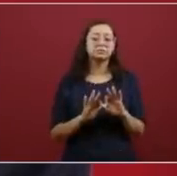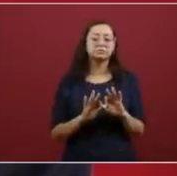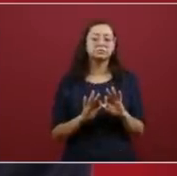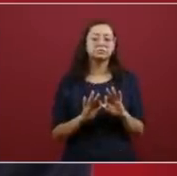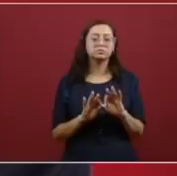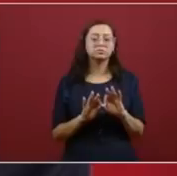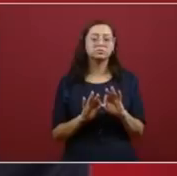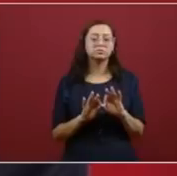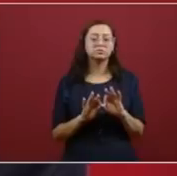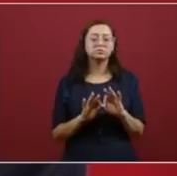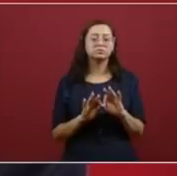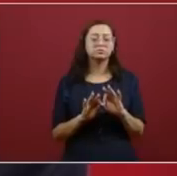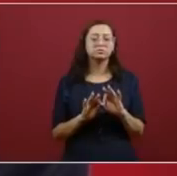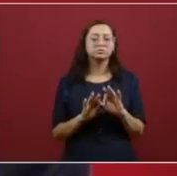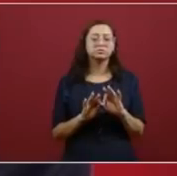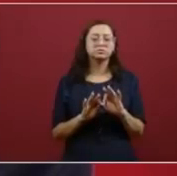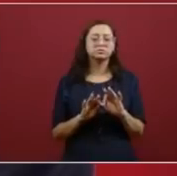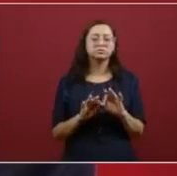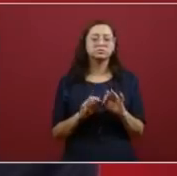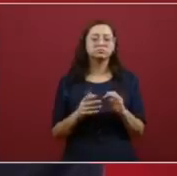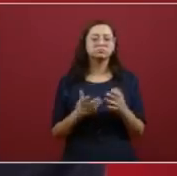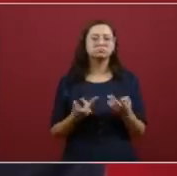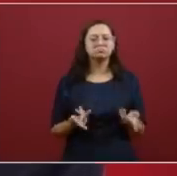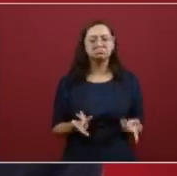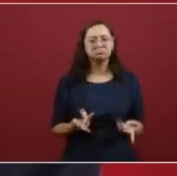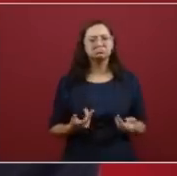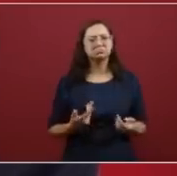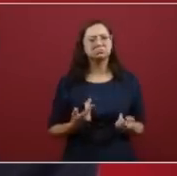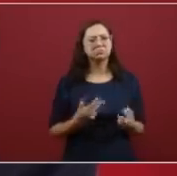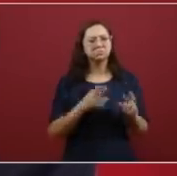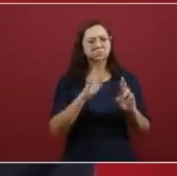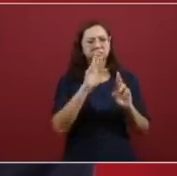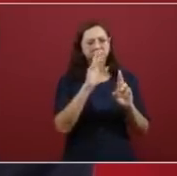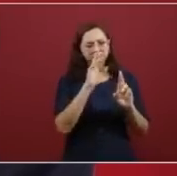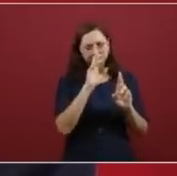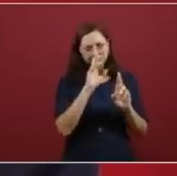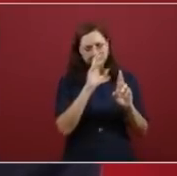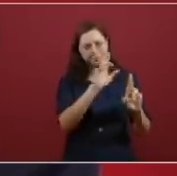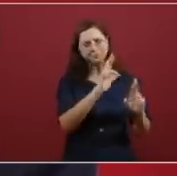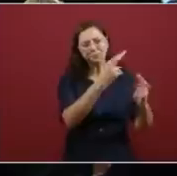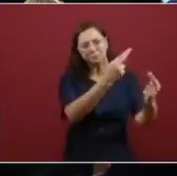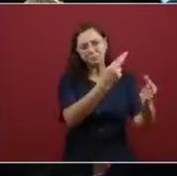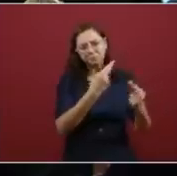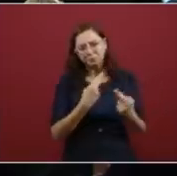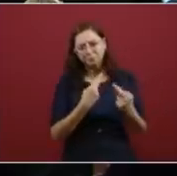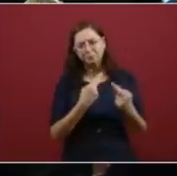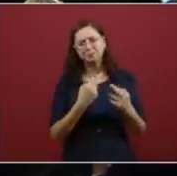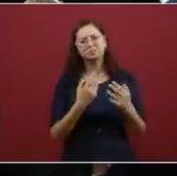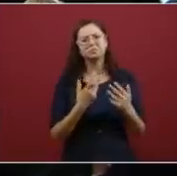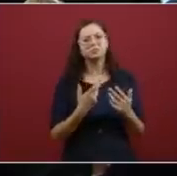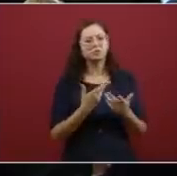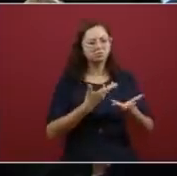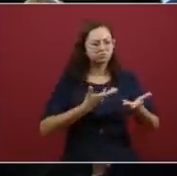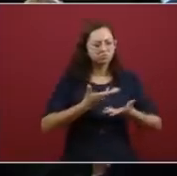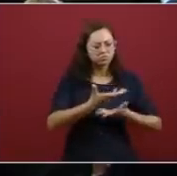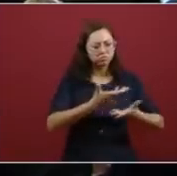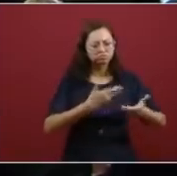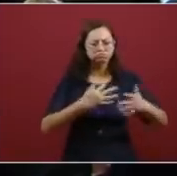que hay una actitud de respeto y de colaboración con